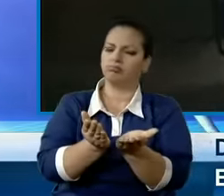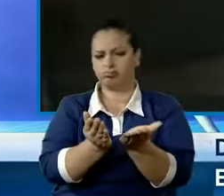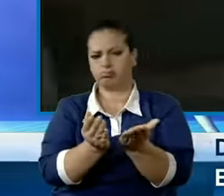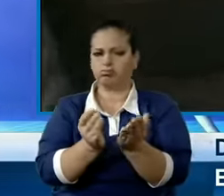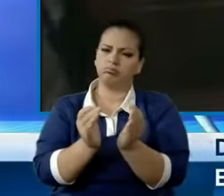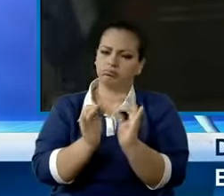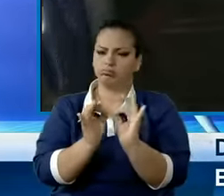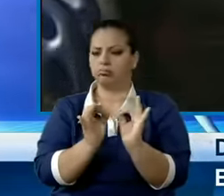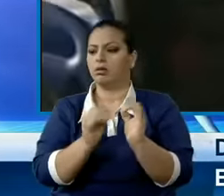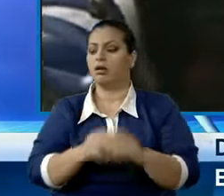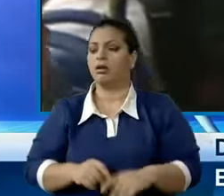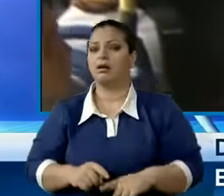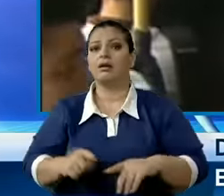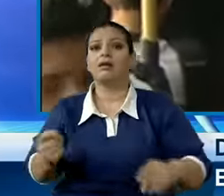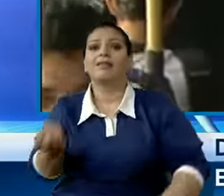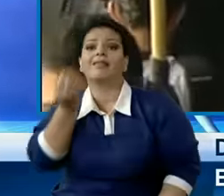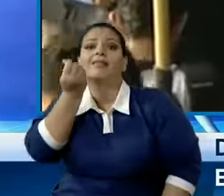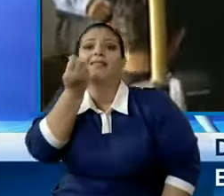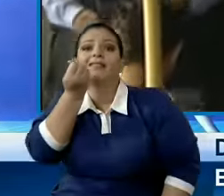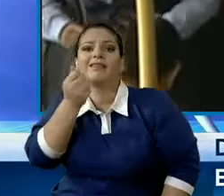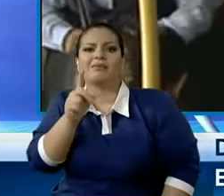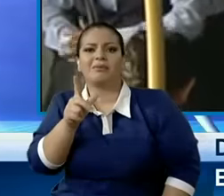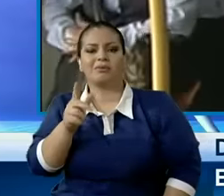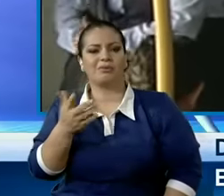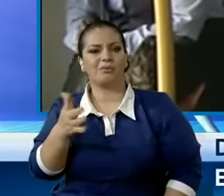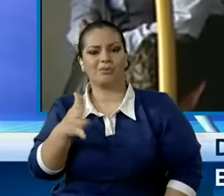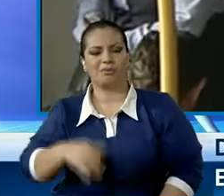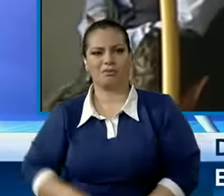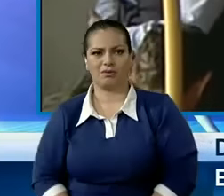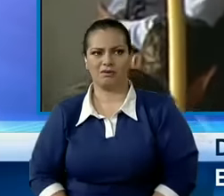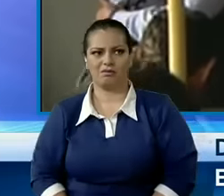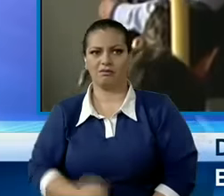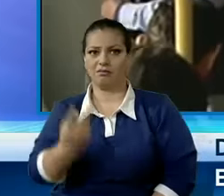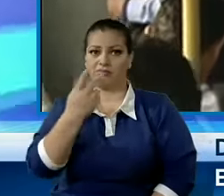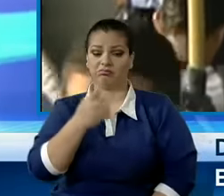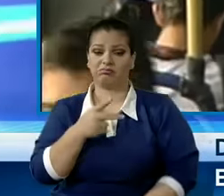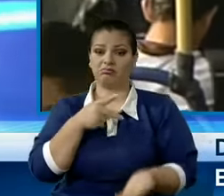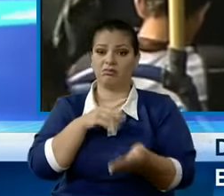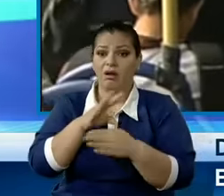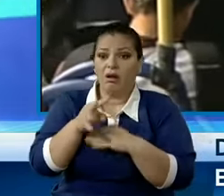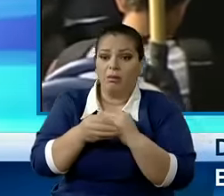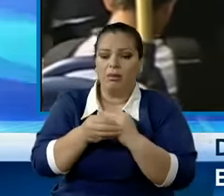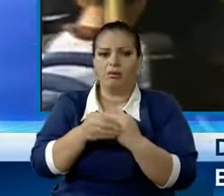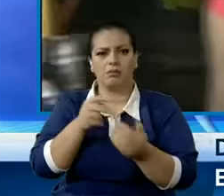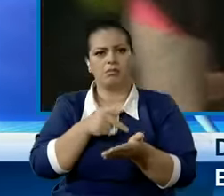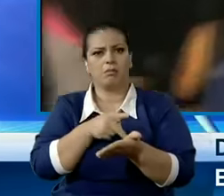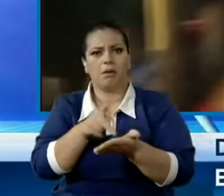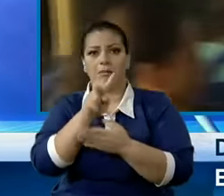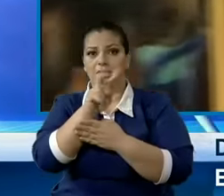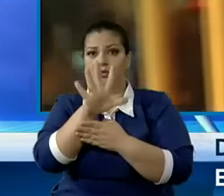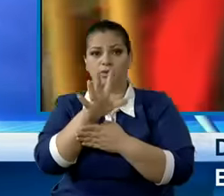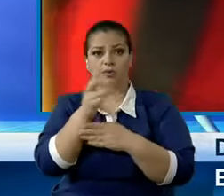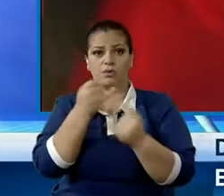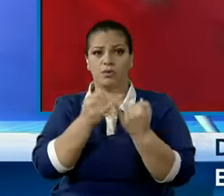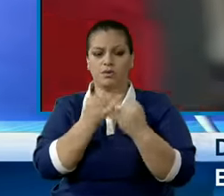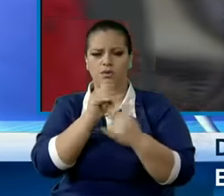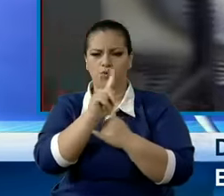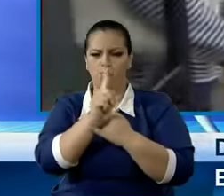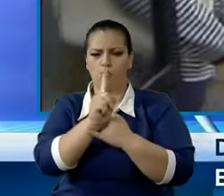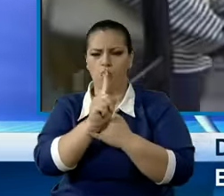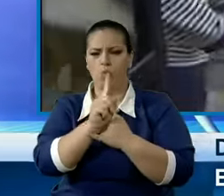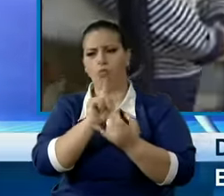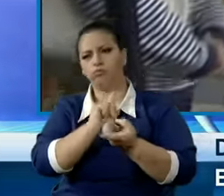una opinión de él, ¿no? Te respetamos por cien. Muy respetable, por cierto, claro que sí. Hugo, y tal vez pero allí no en lo podría que se refiere al servicio, estoy de acuerdo sí, contigo. Sí, y no crees